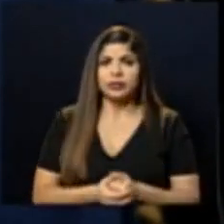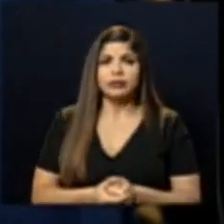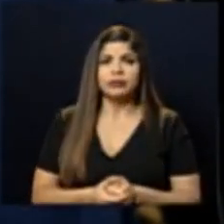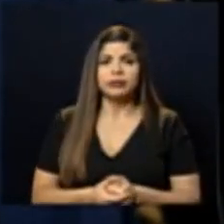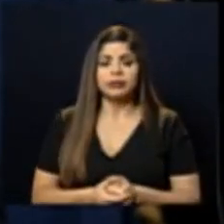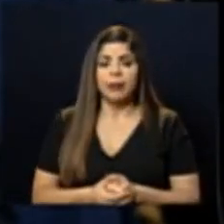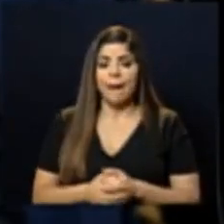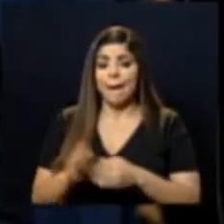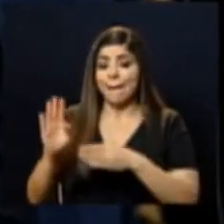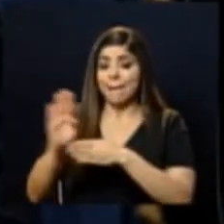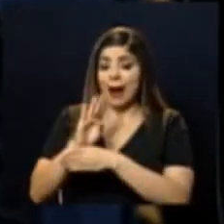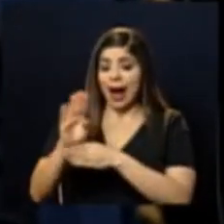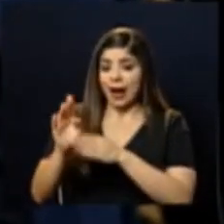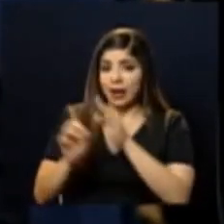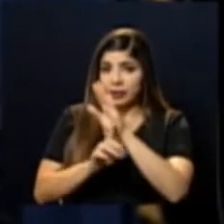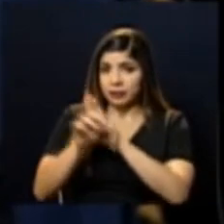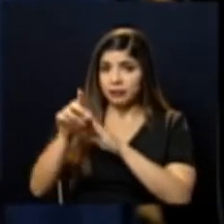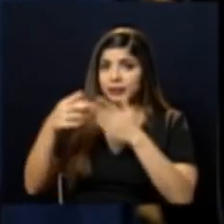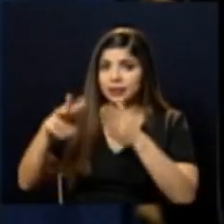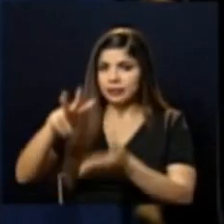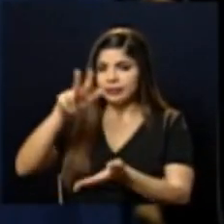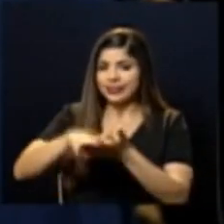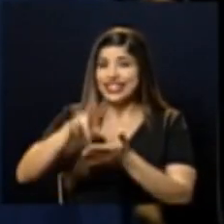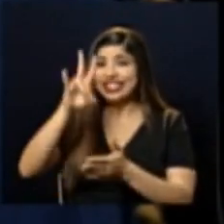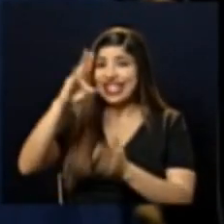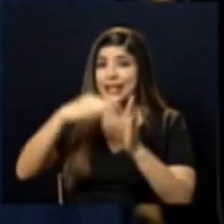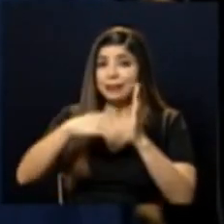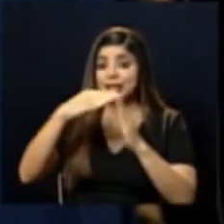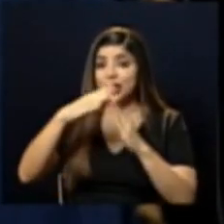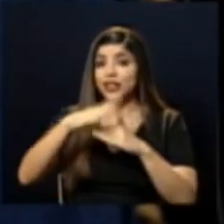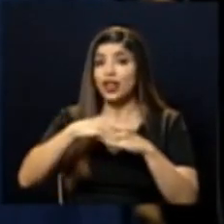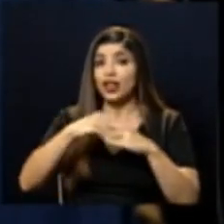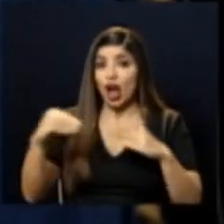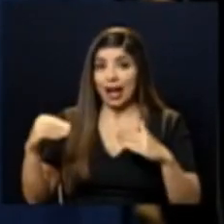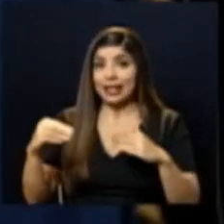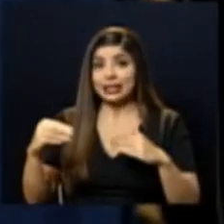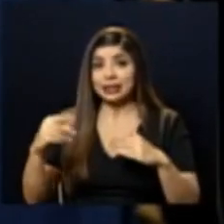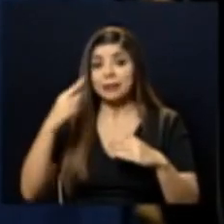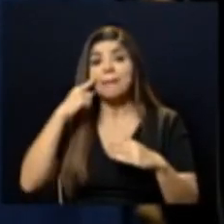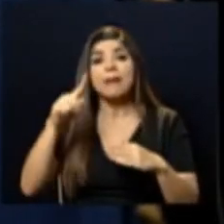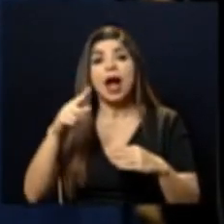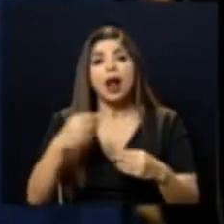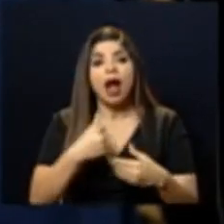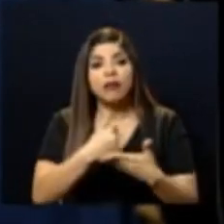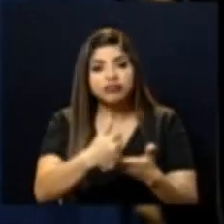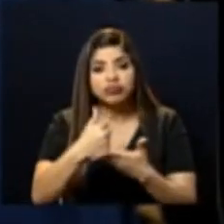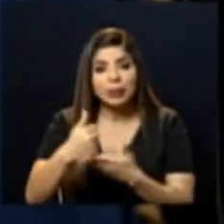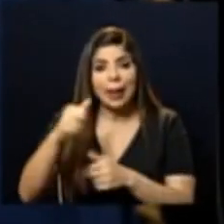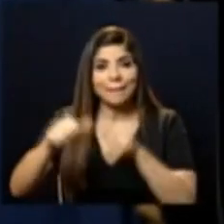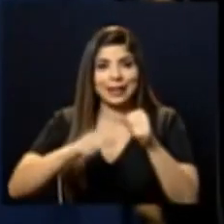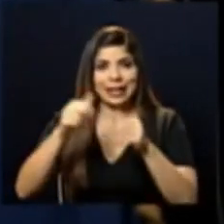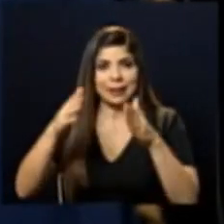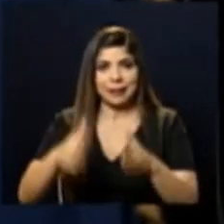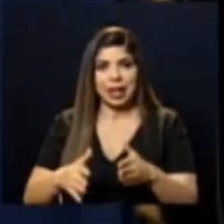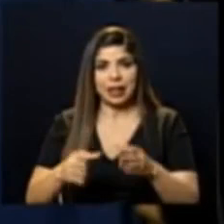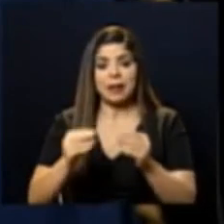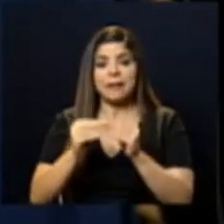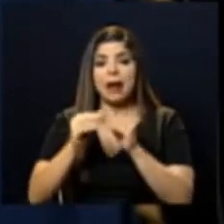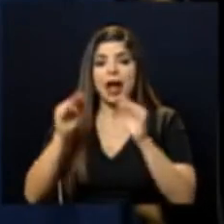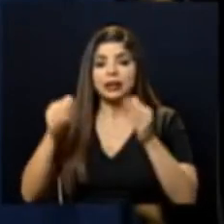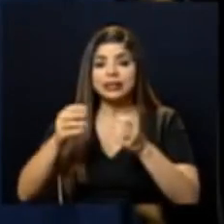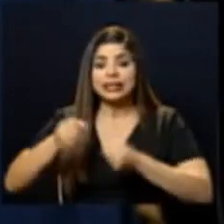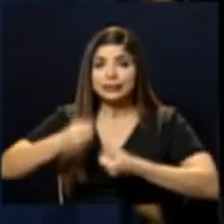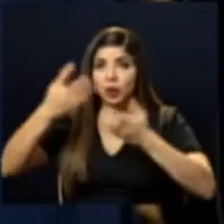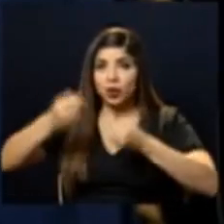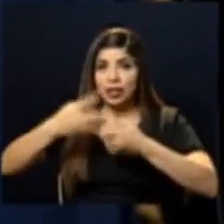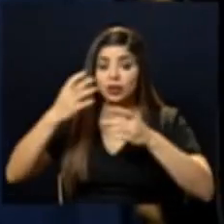con Banca de Desarrollo se aprobaron 7 millones de dólares para emprender, enfocados en exportación y